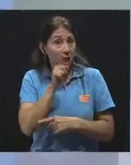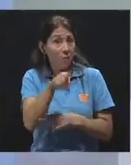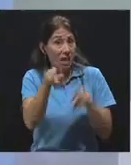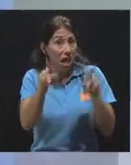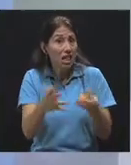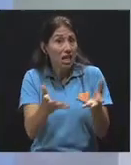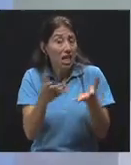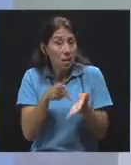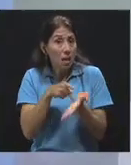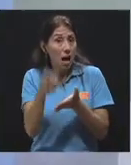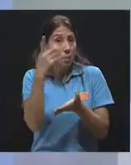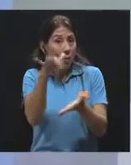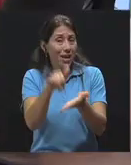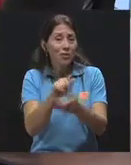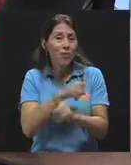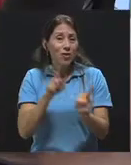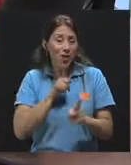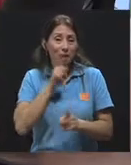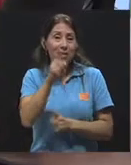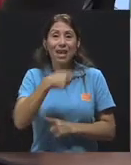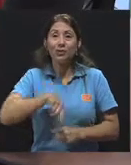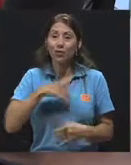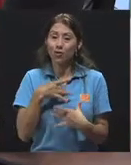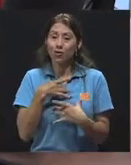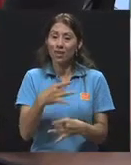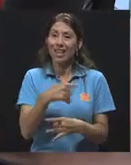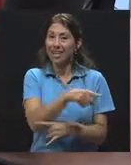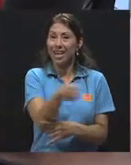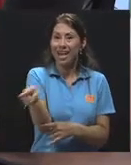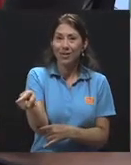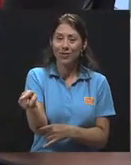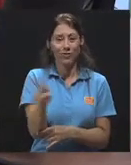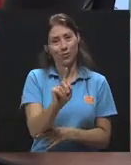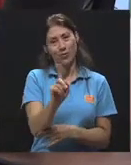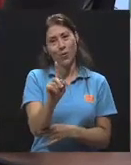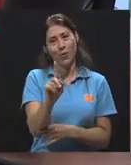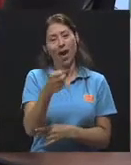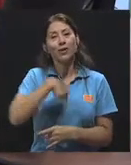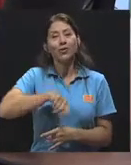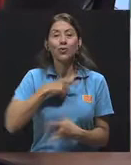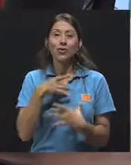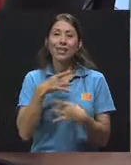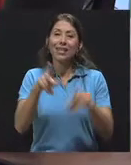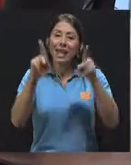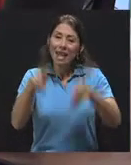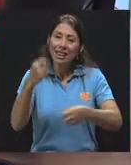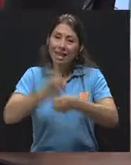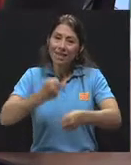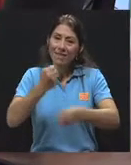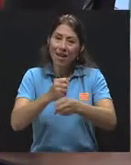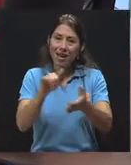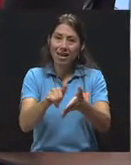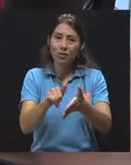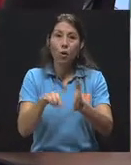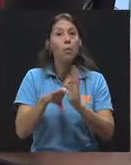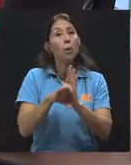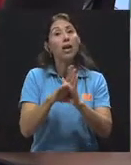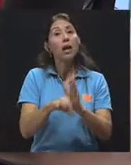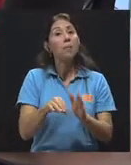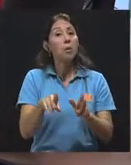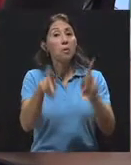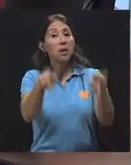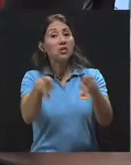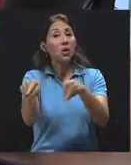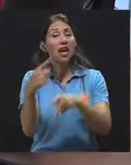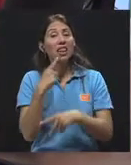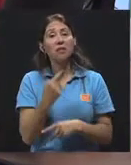es el público meta que nos interesa, ¿verdad? Sí, no es el público meta de que, claro, yo no sé nada de tal cosa y voy a